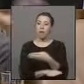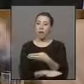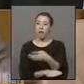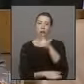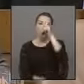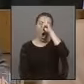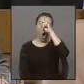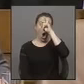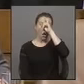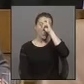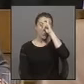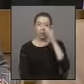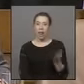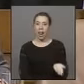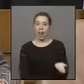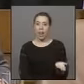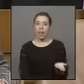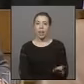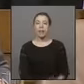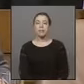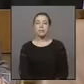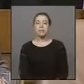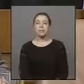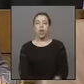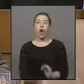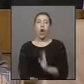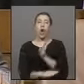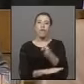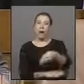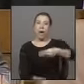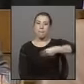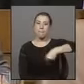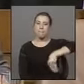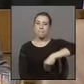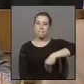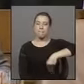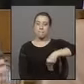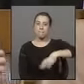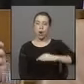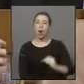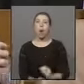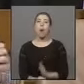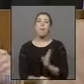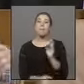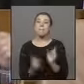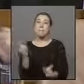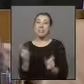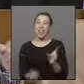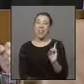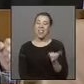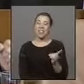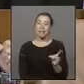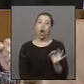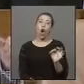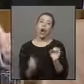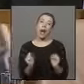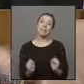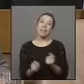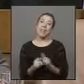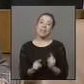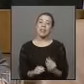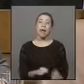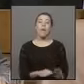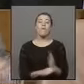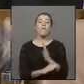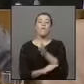un hospital, cuando las personas van a una municipalidad, cuando las personas con discapacidad y con capacidades diferentes van